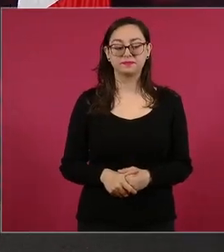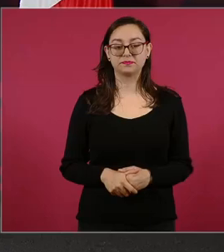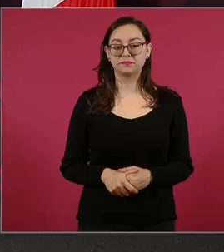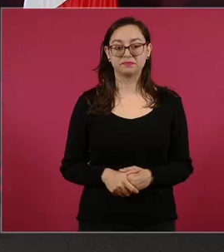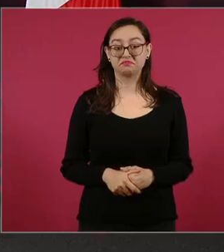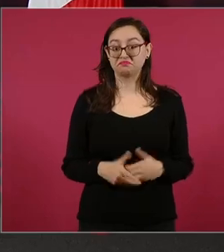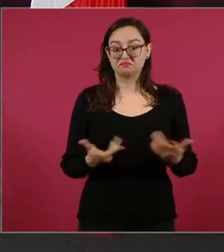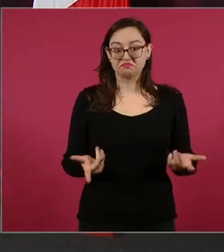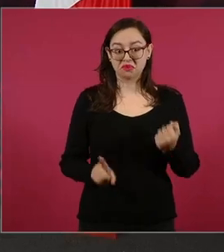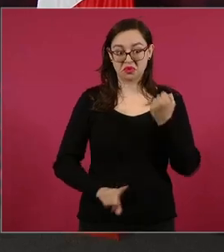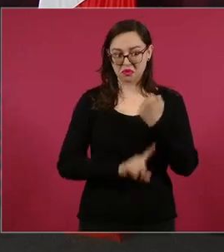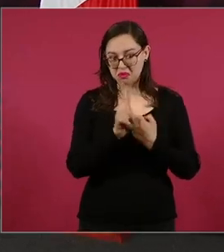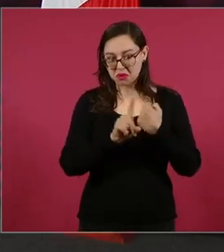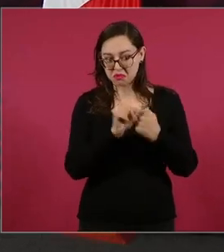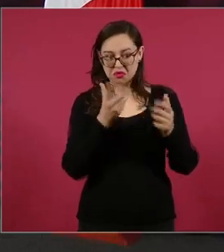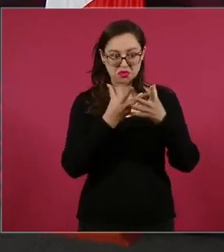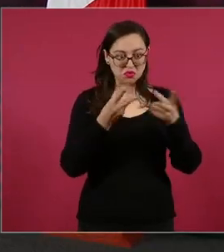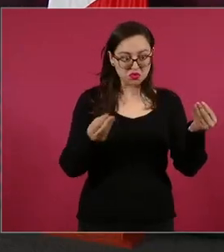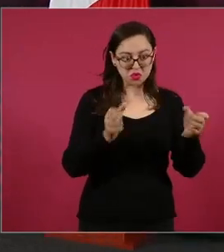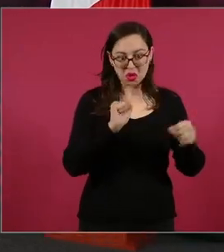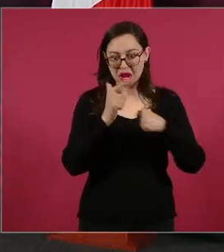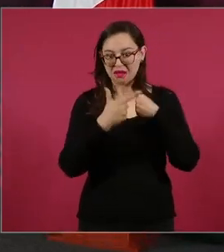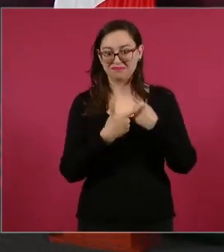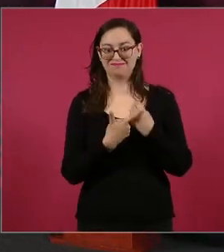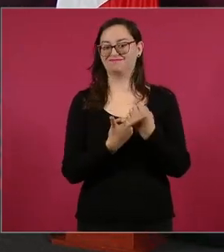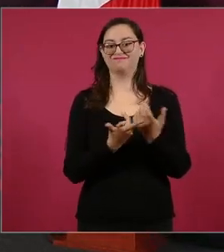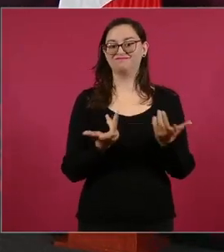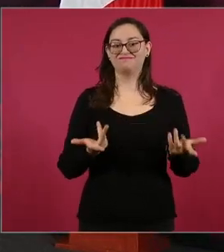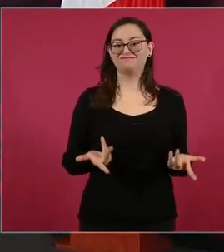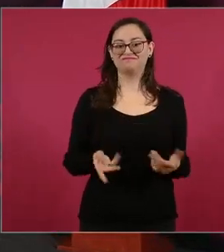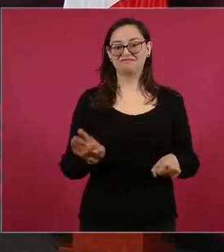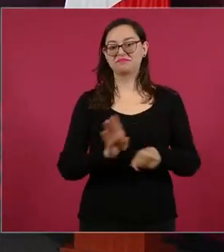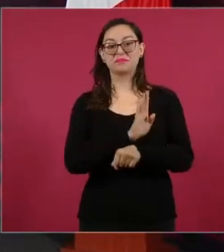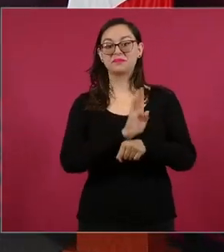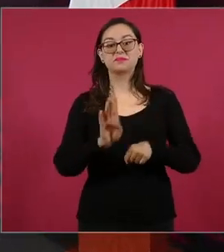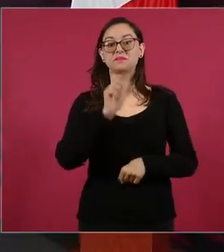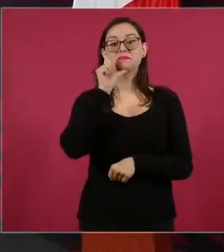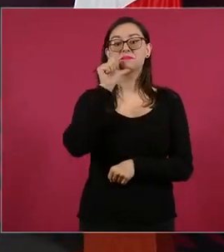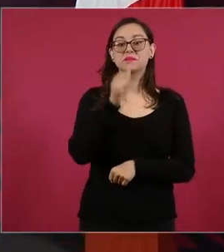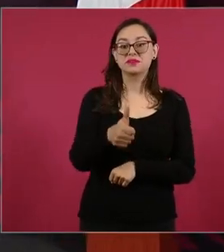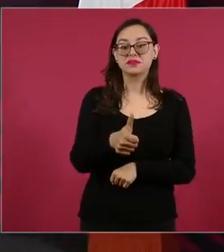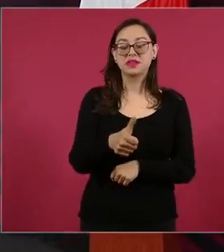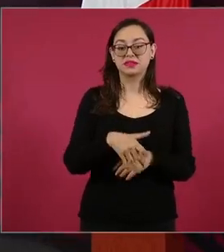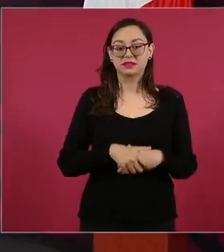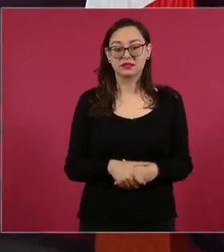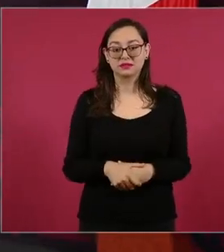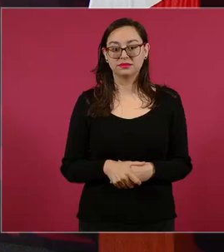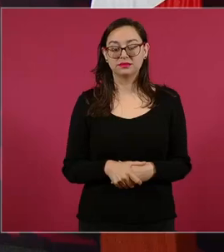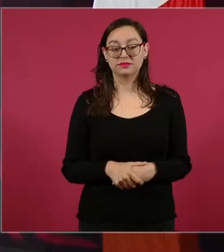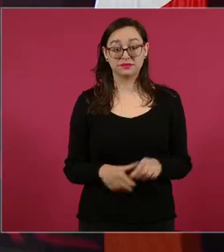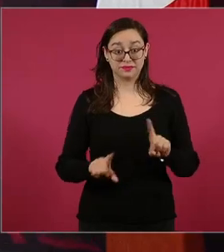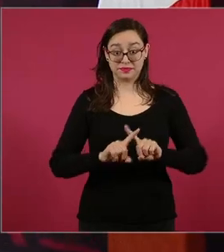ayuda, no resuelve, no beneficia. Al